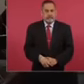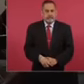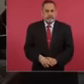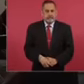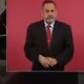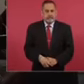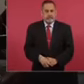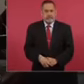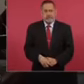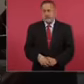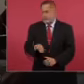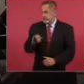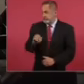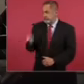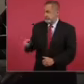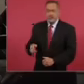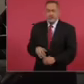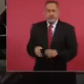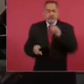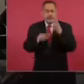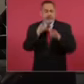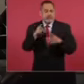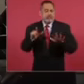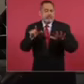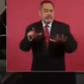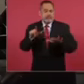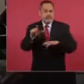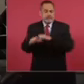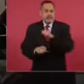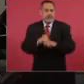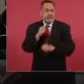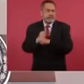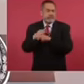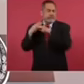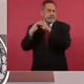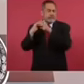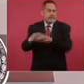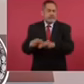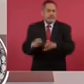Sí, pero es que habló de 17 años.